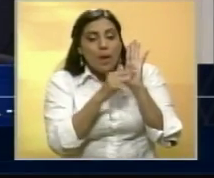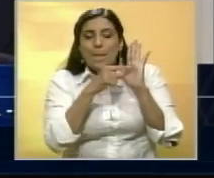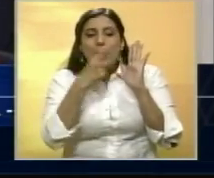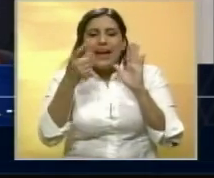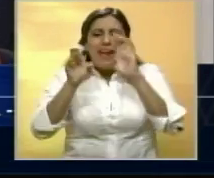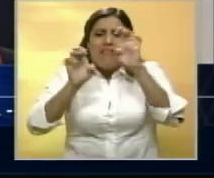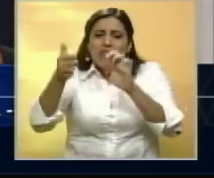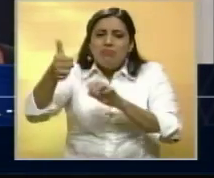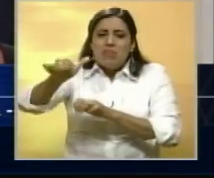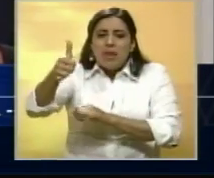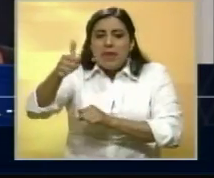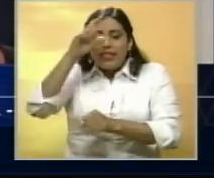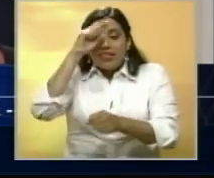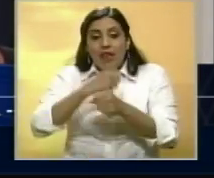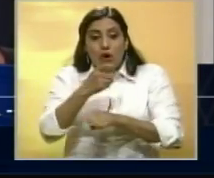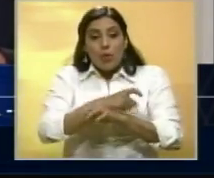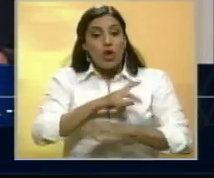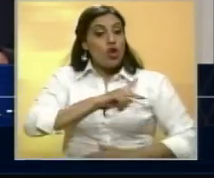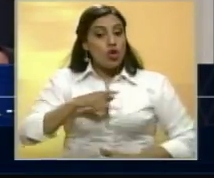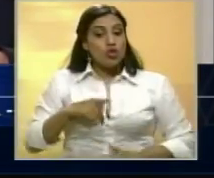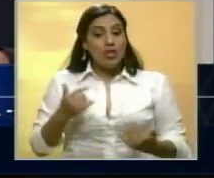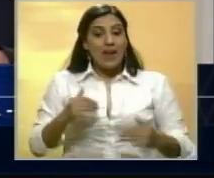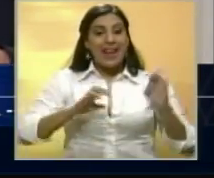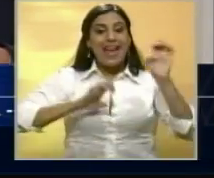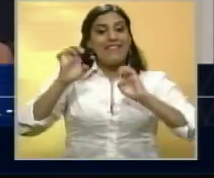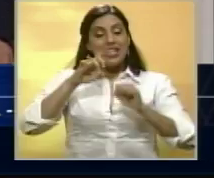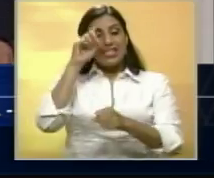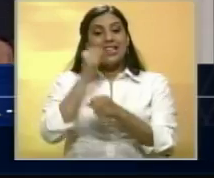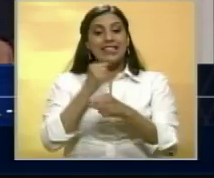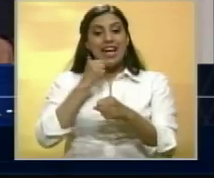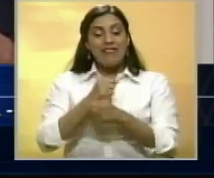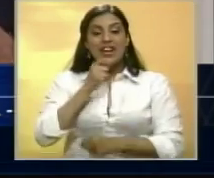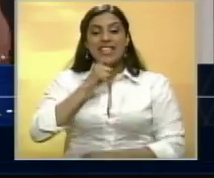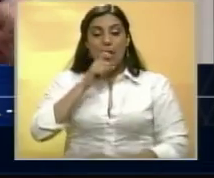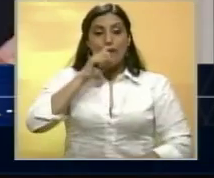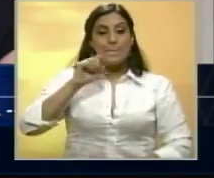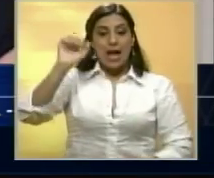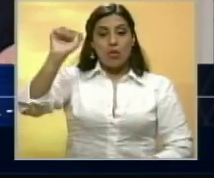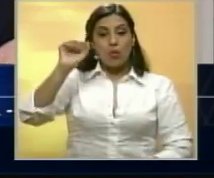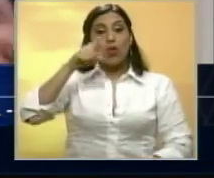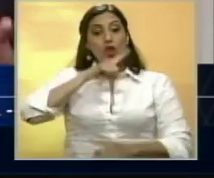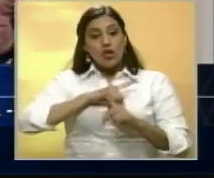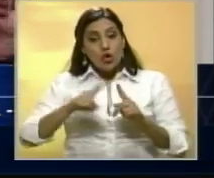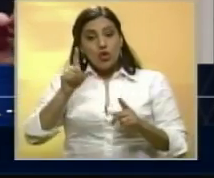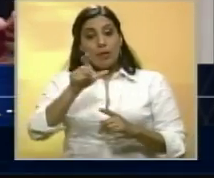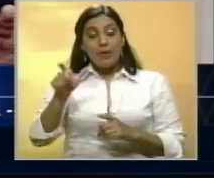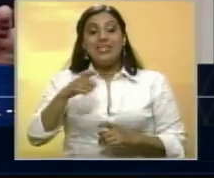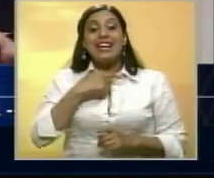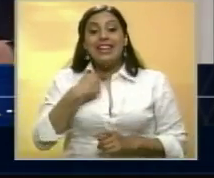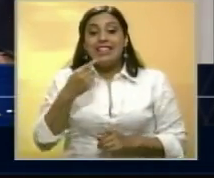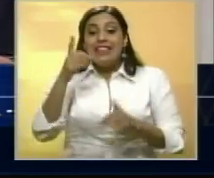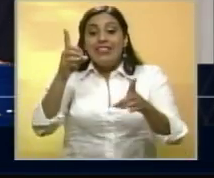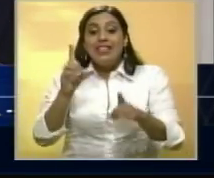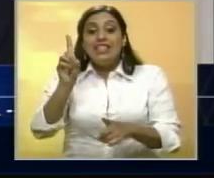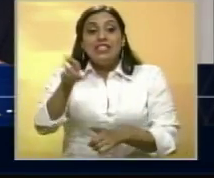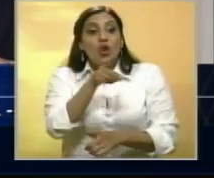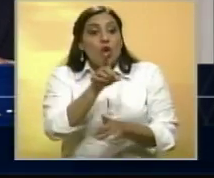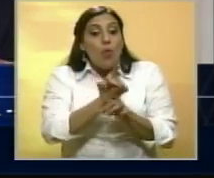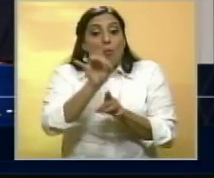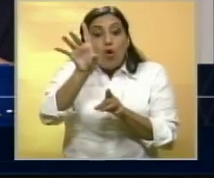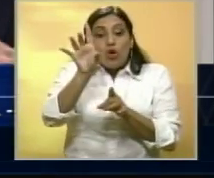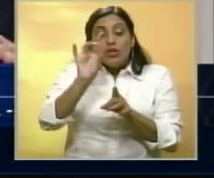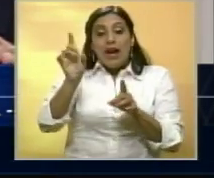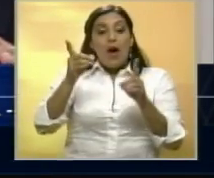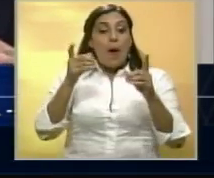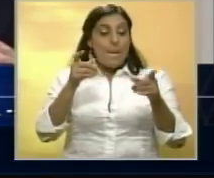para evaluar tu gestión de gobierno y nosotros vamos a evaluar la gestión de gobierno de Maduro y la gente dirá si quiere que él se quede o si por el